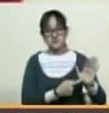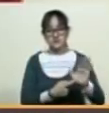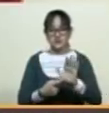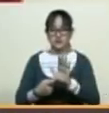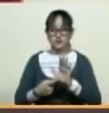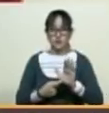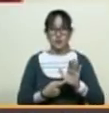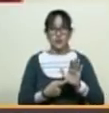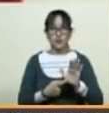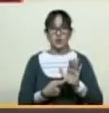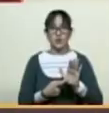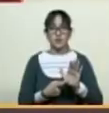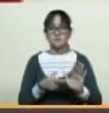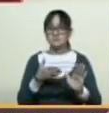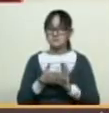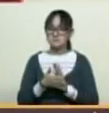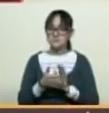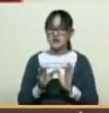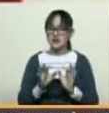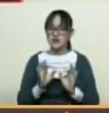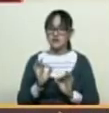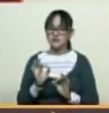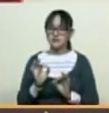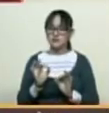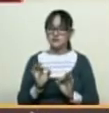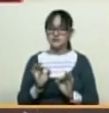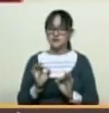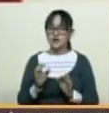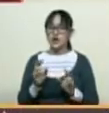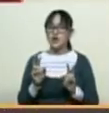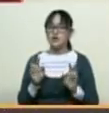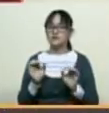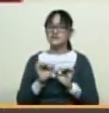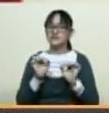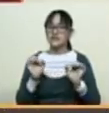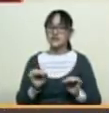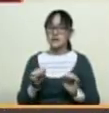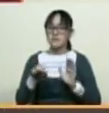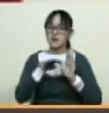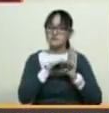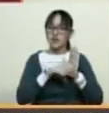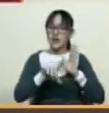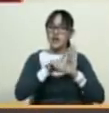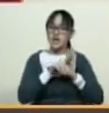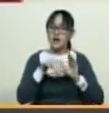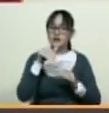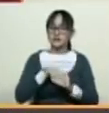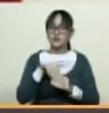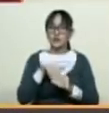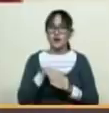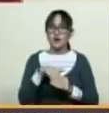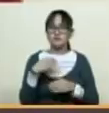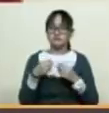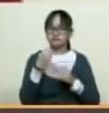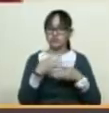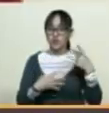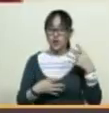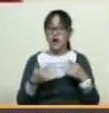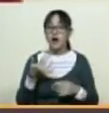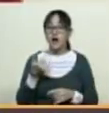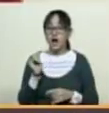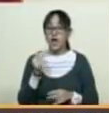lo que es lo que ha sido la construcción de nuestro sistema de garantías electorales, que tiene dos